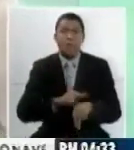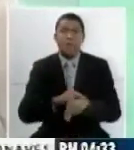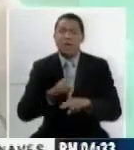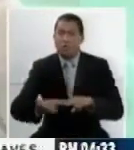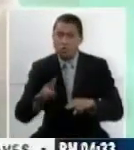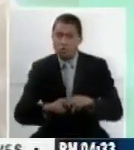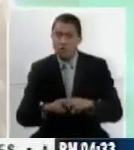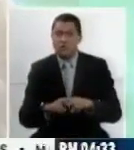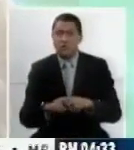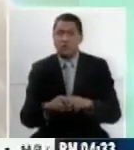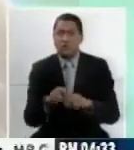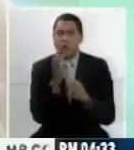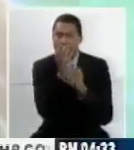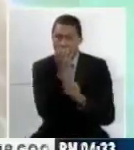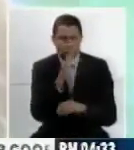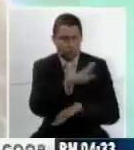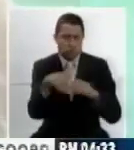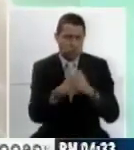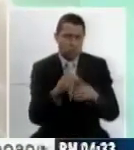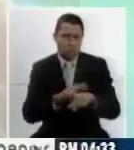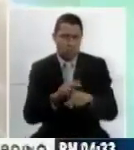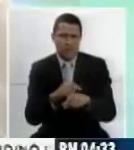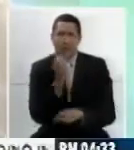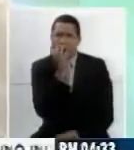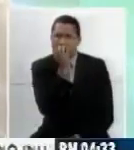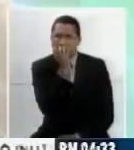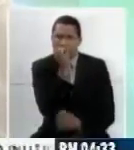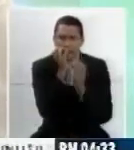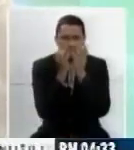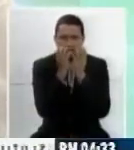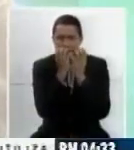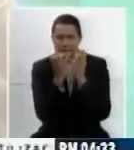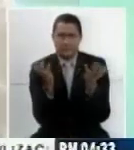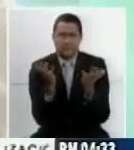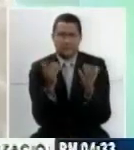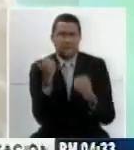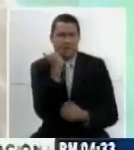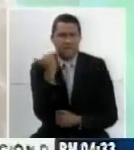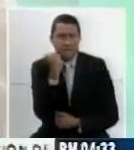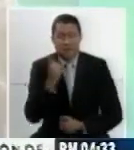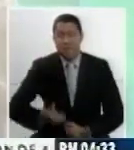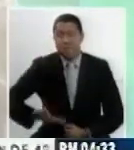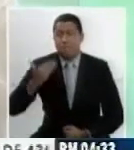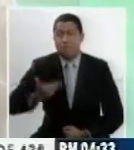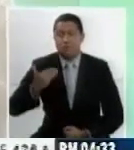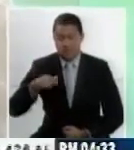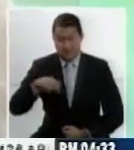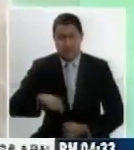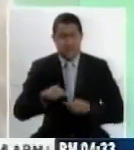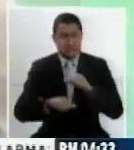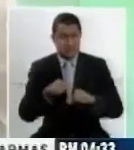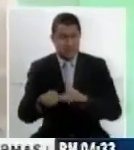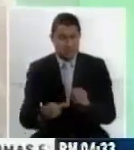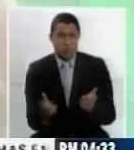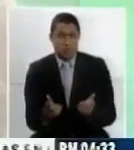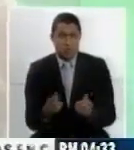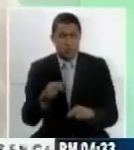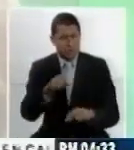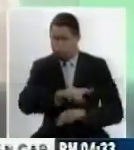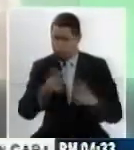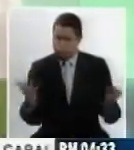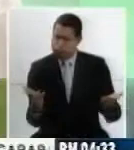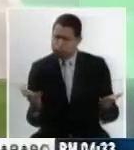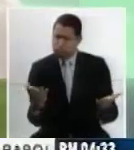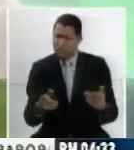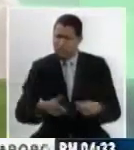los inmunólogos, alergólogos en general, que la alergia la defino a veces como la enfermedad más importante de este siglo. Y la gente a veces se pregunta